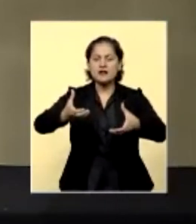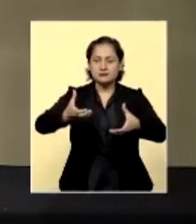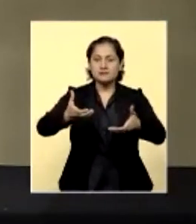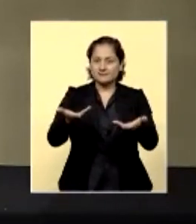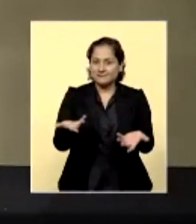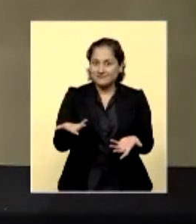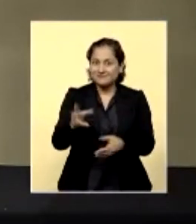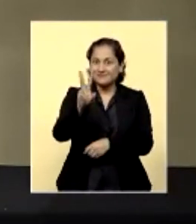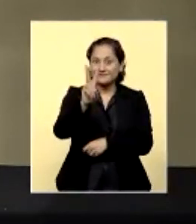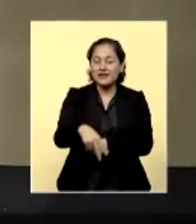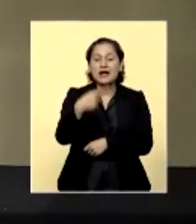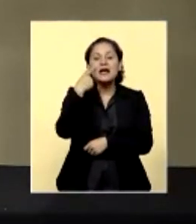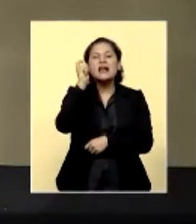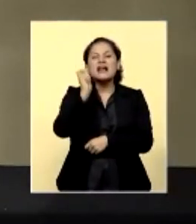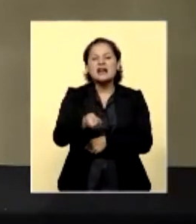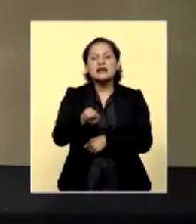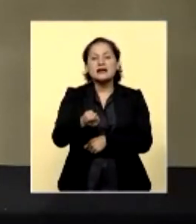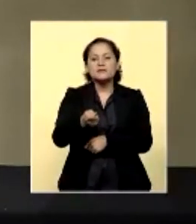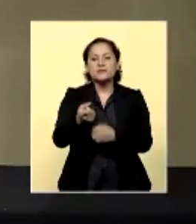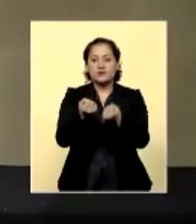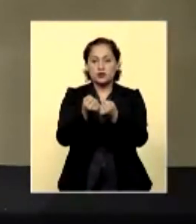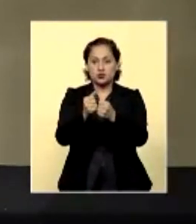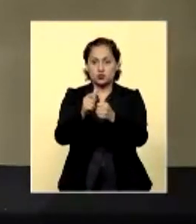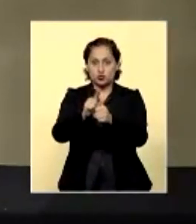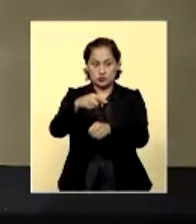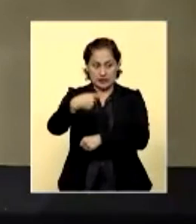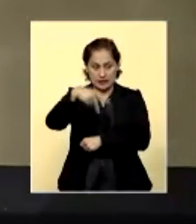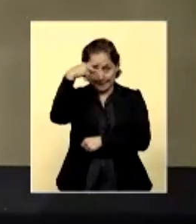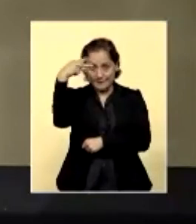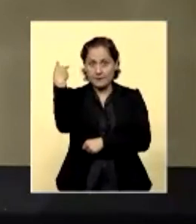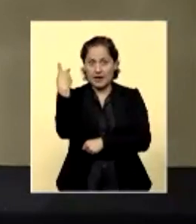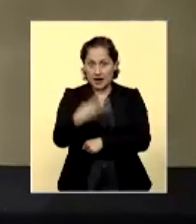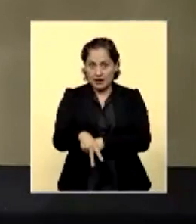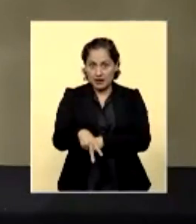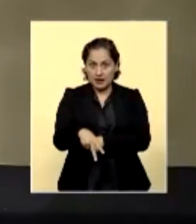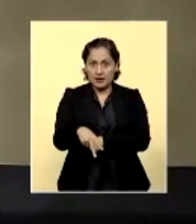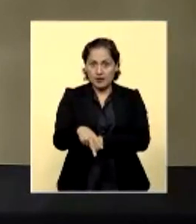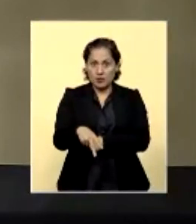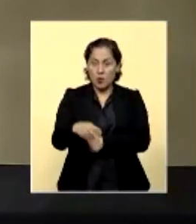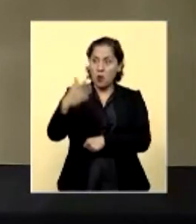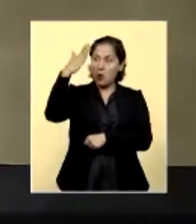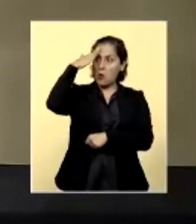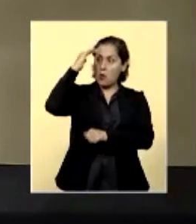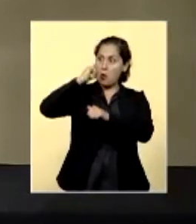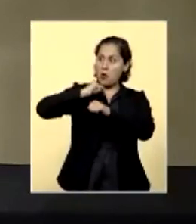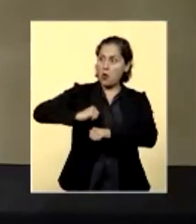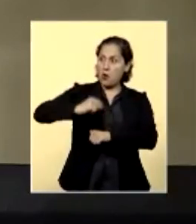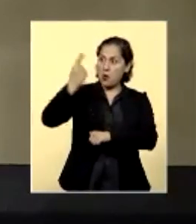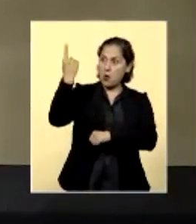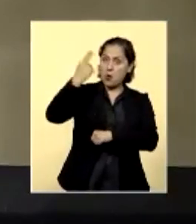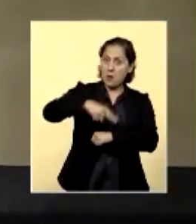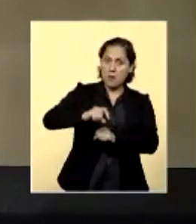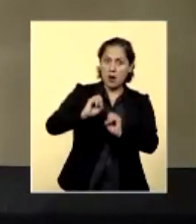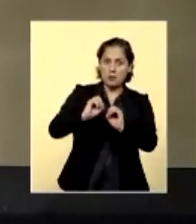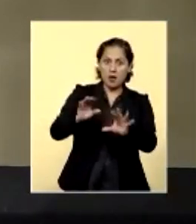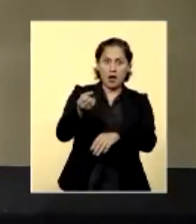una sociedad que acepte la autoridad como divina. Una representación divina. Y con